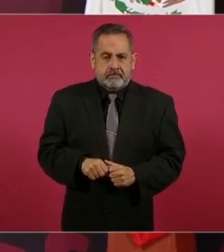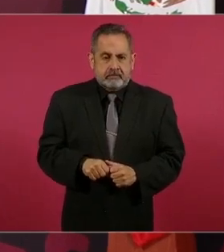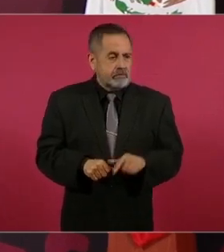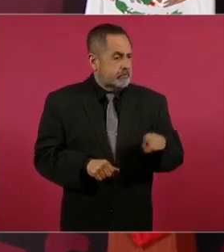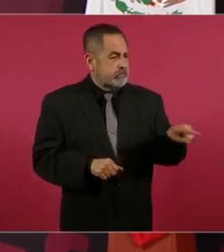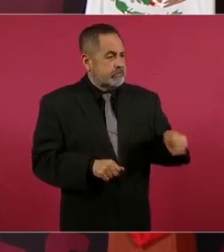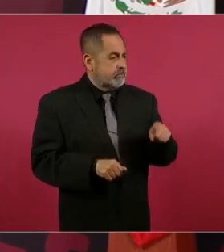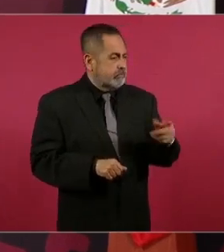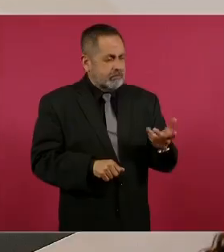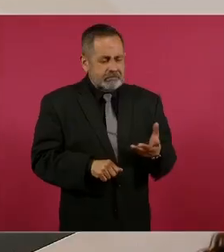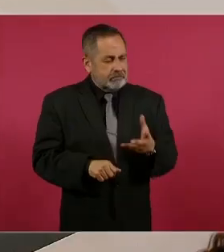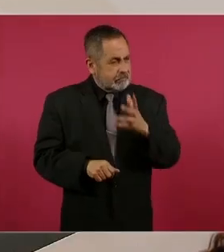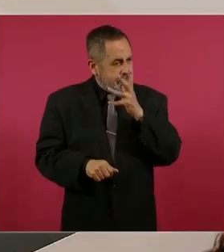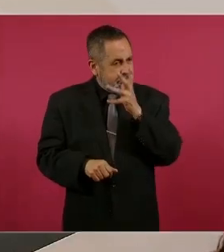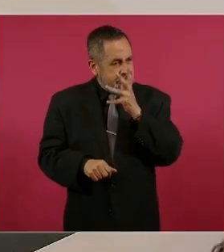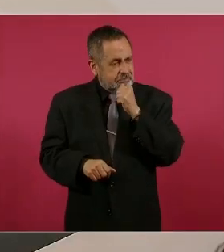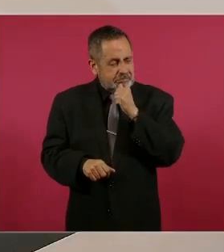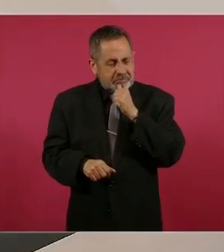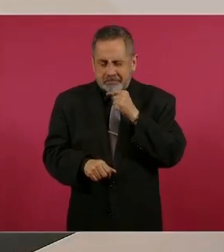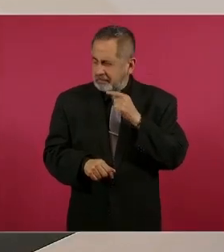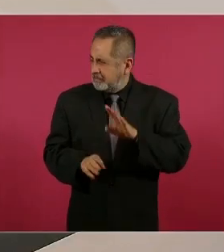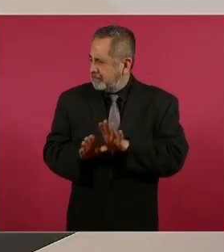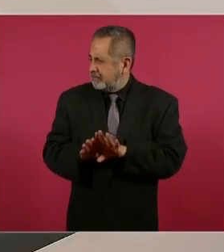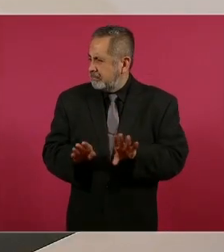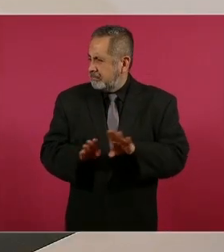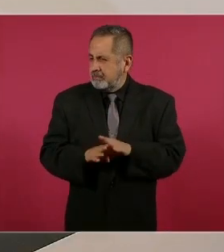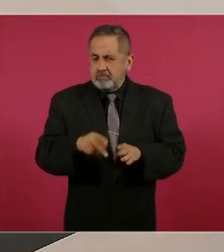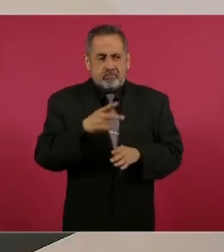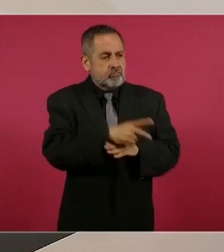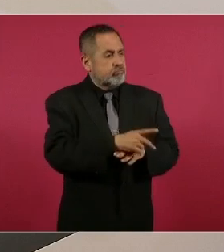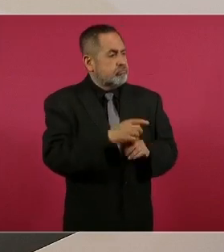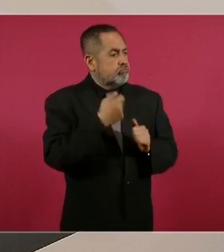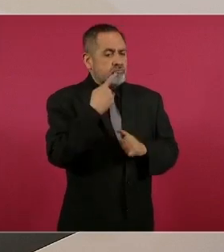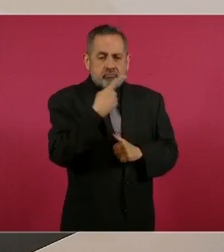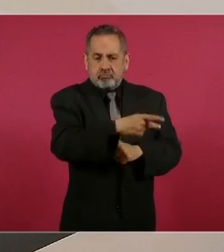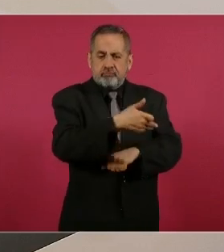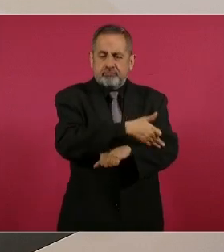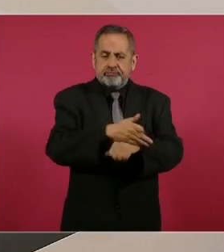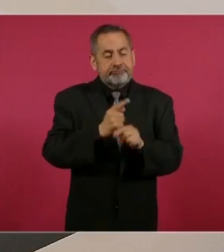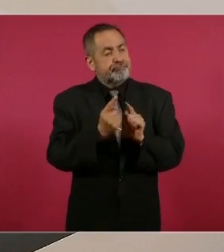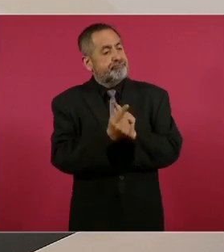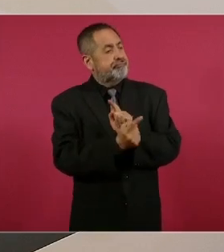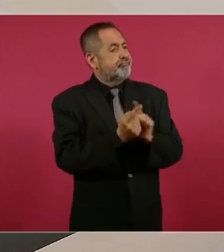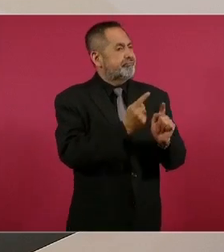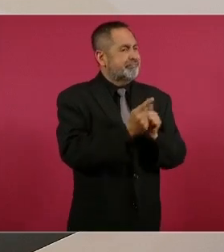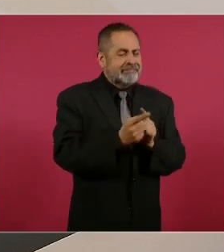tener una convivencia con sus familiares,